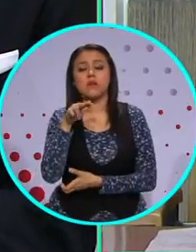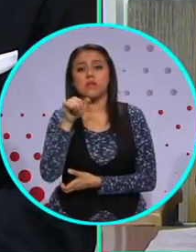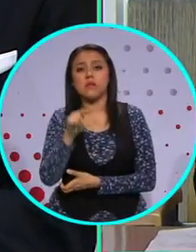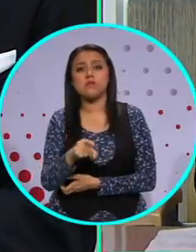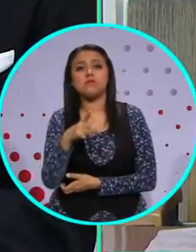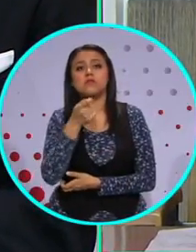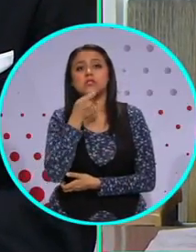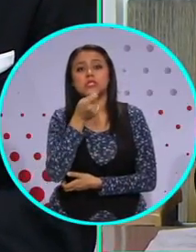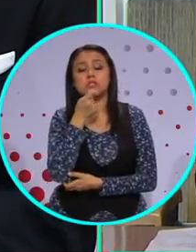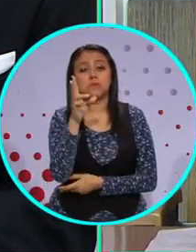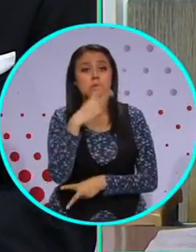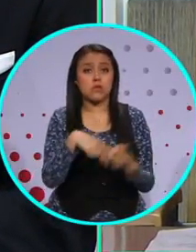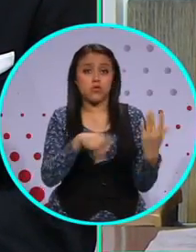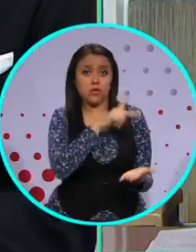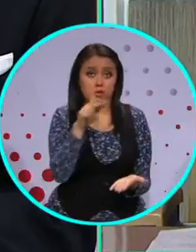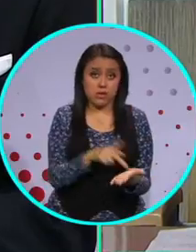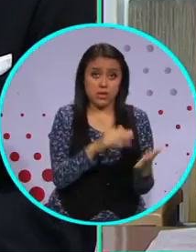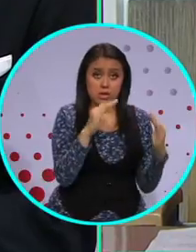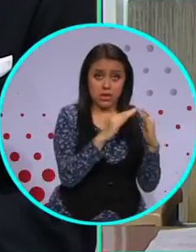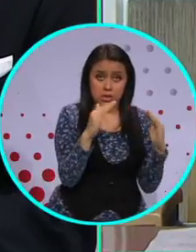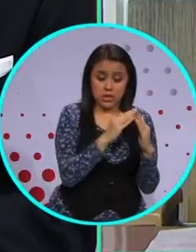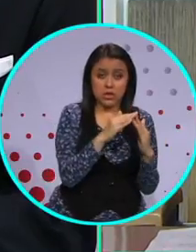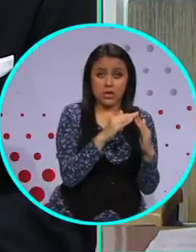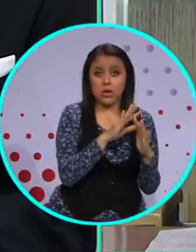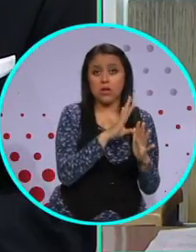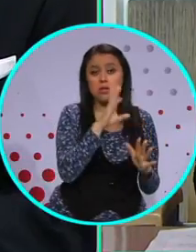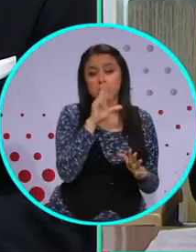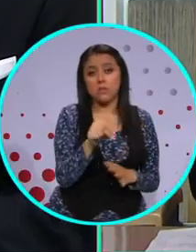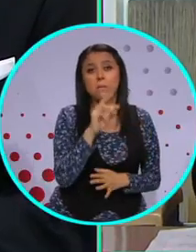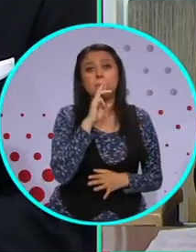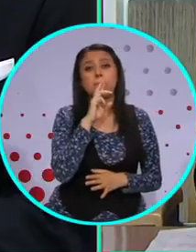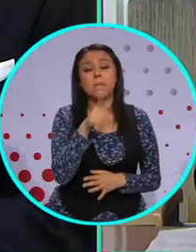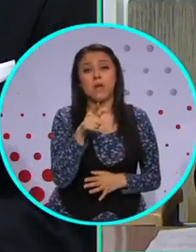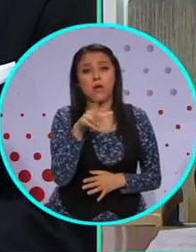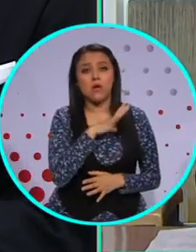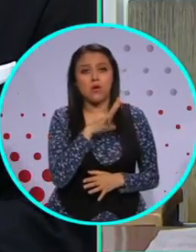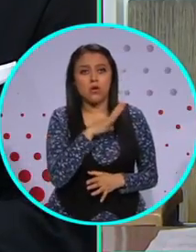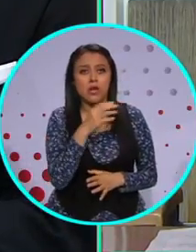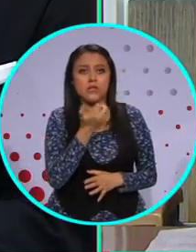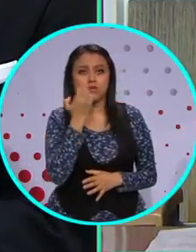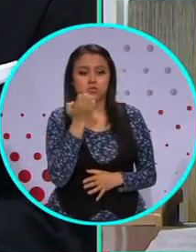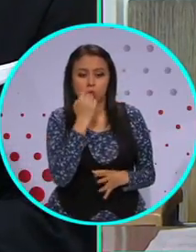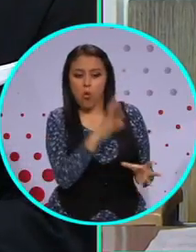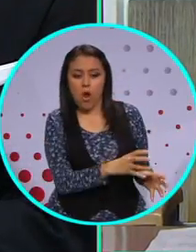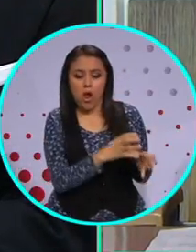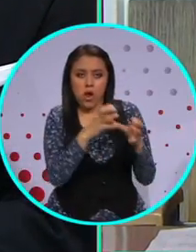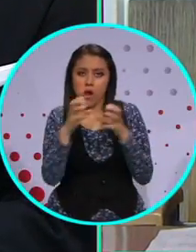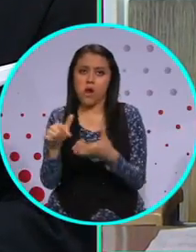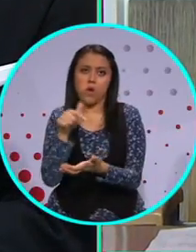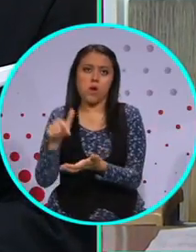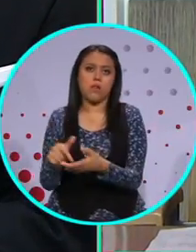de regreso a la casa si estás por esa zona pues por ellos a la escuela